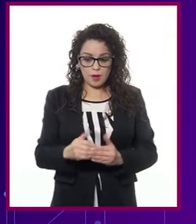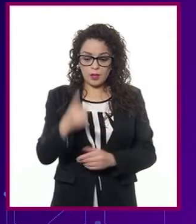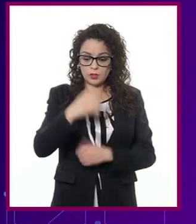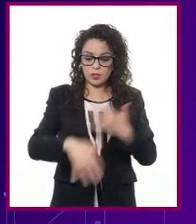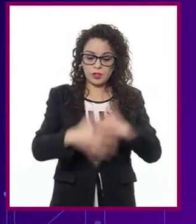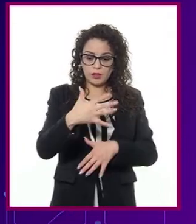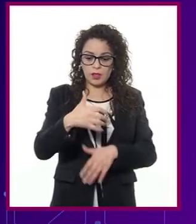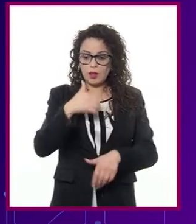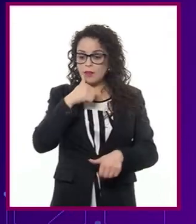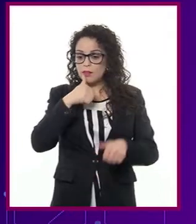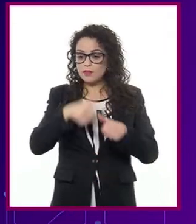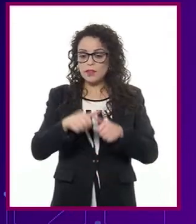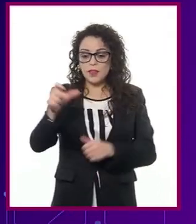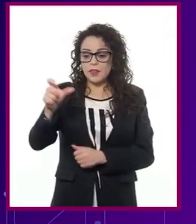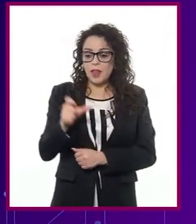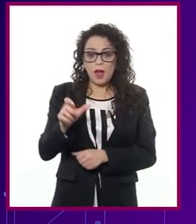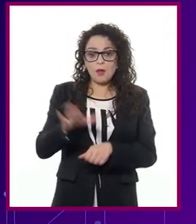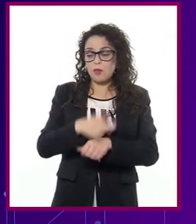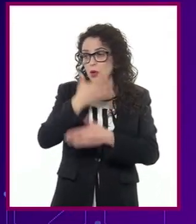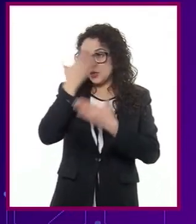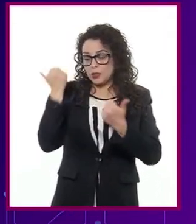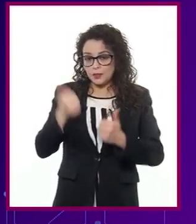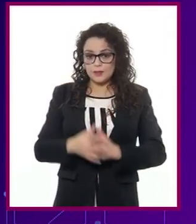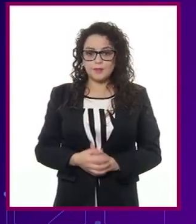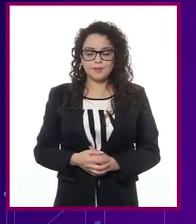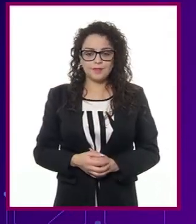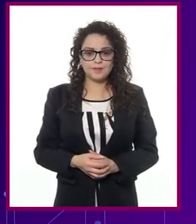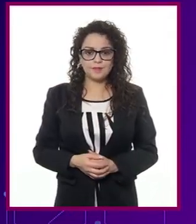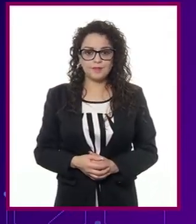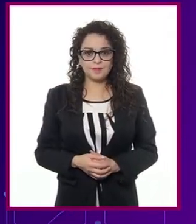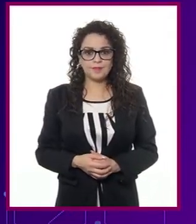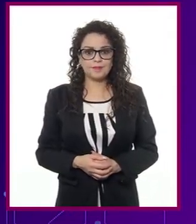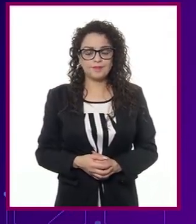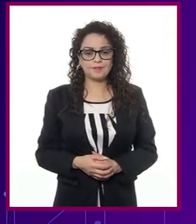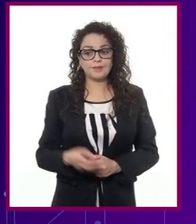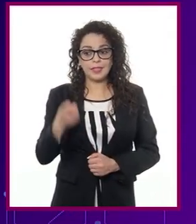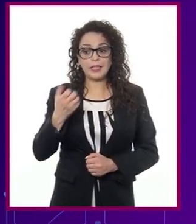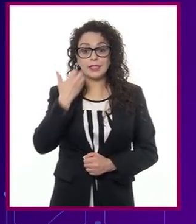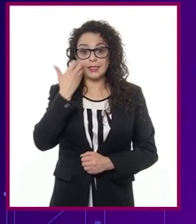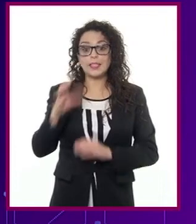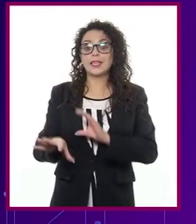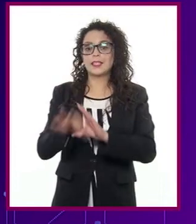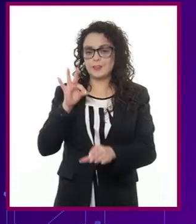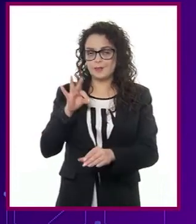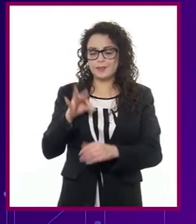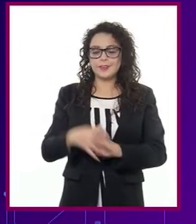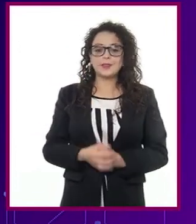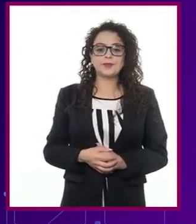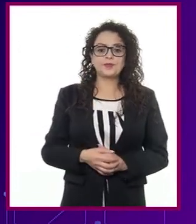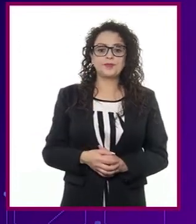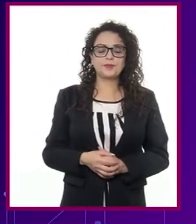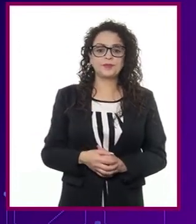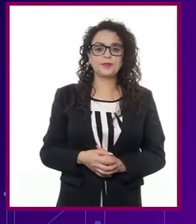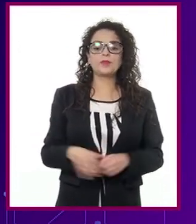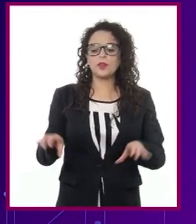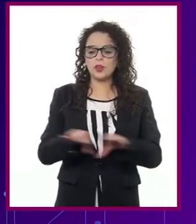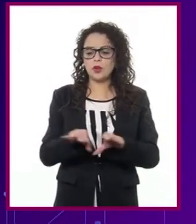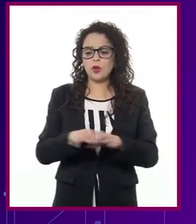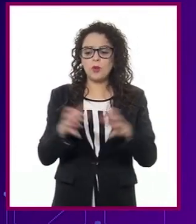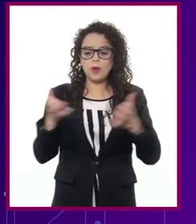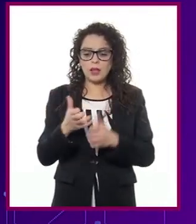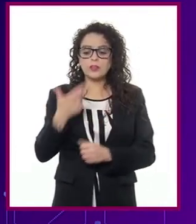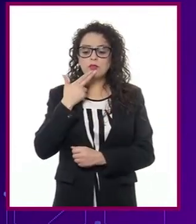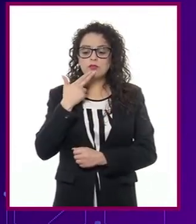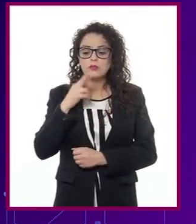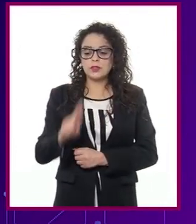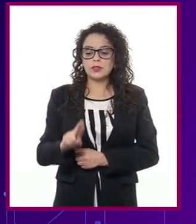de 115 lo representamos con X, debido a que es el valor que desconocemos. Aplicando la regla de